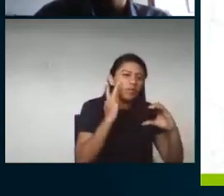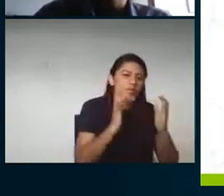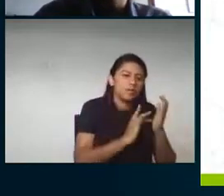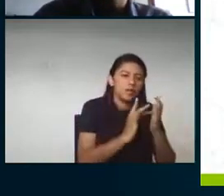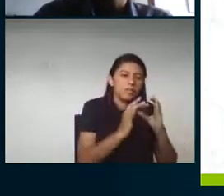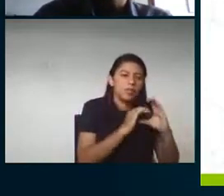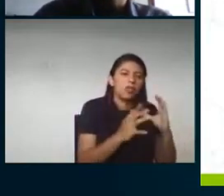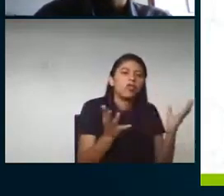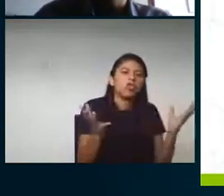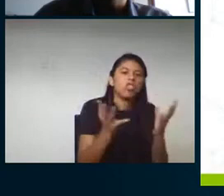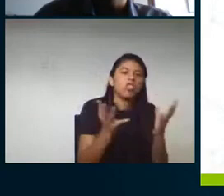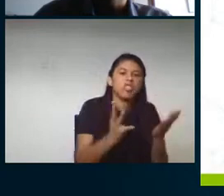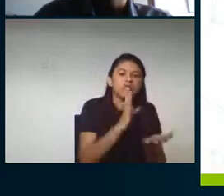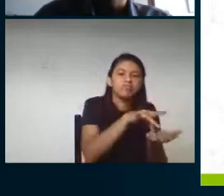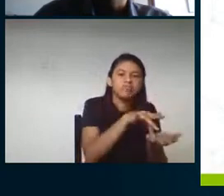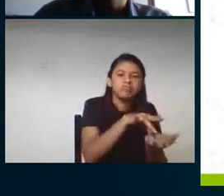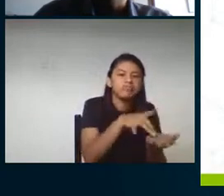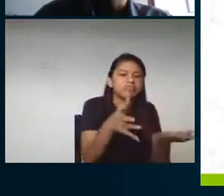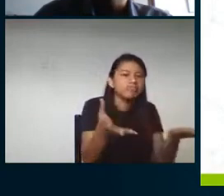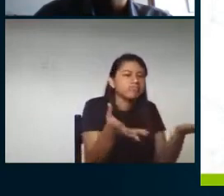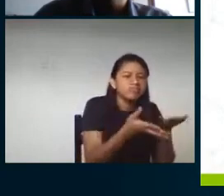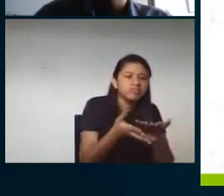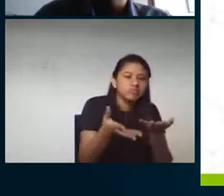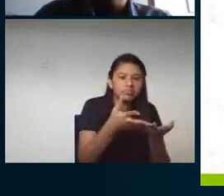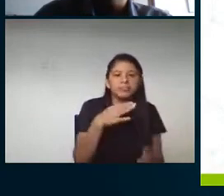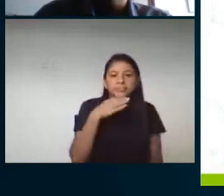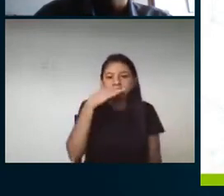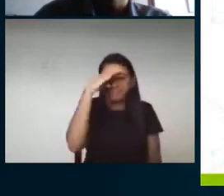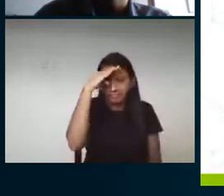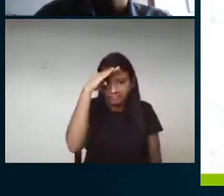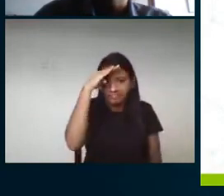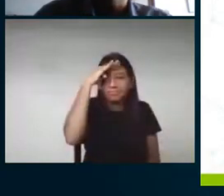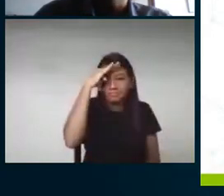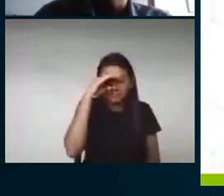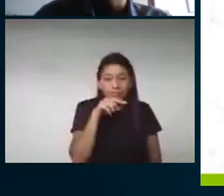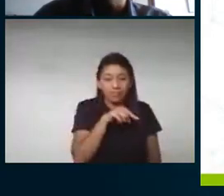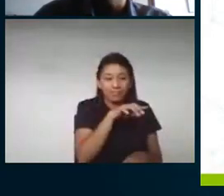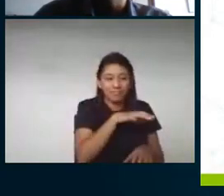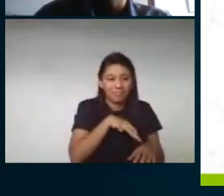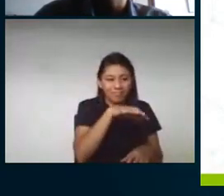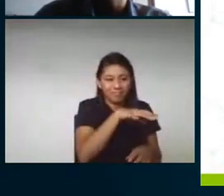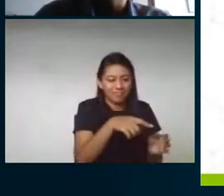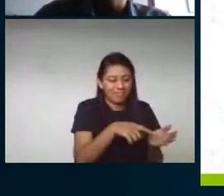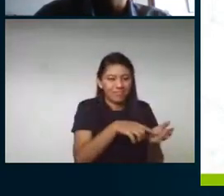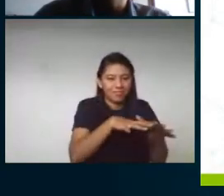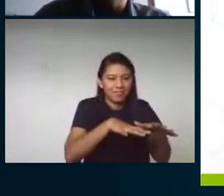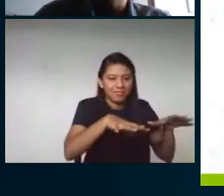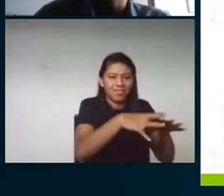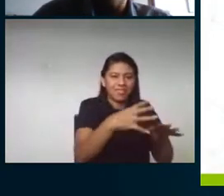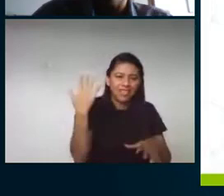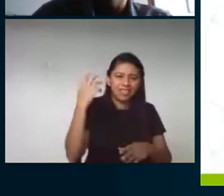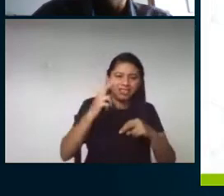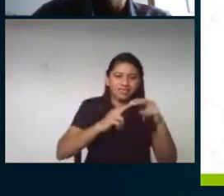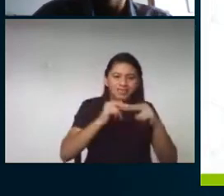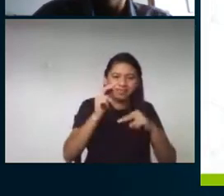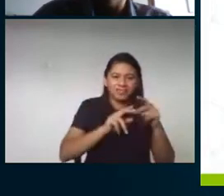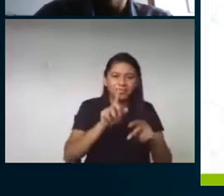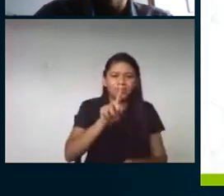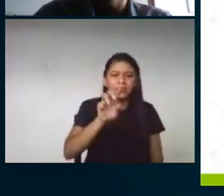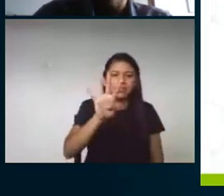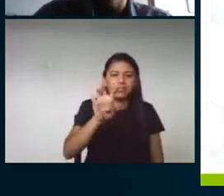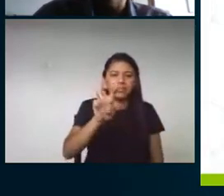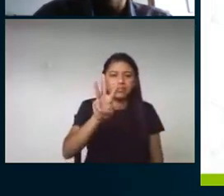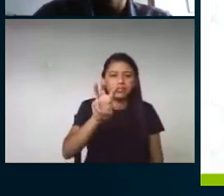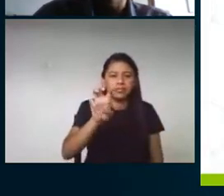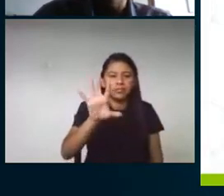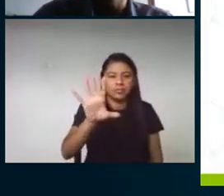de Medellín, y es una planta de tratamiento que fue diseñada y construida en 1985 para un caudal máximo de